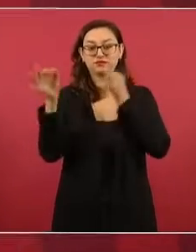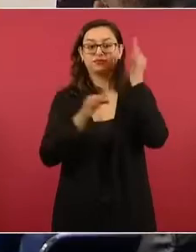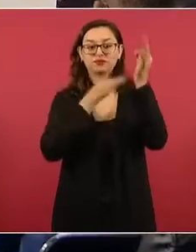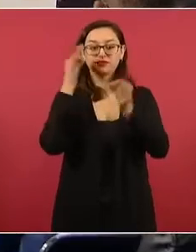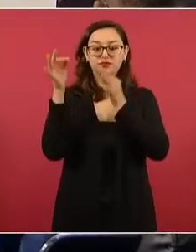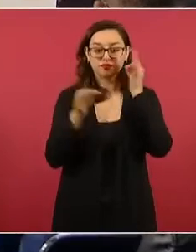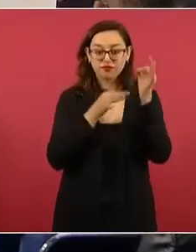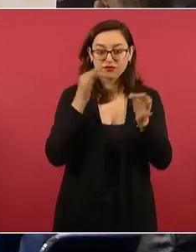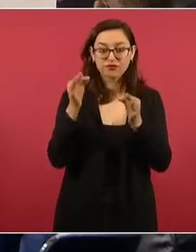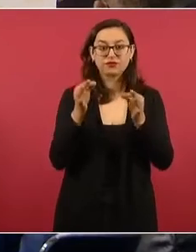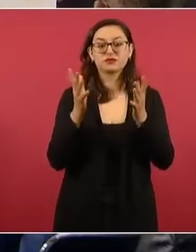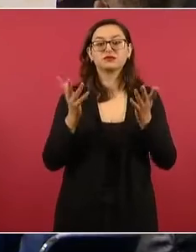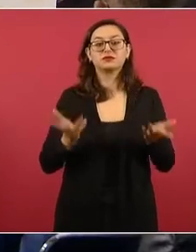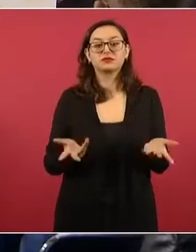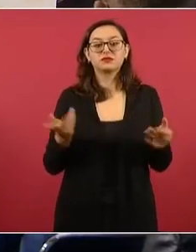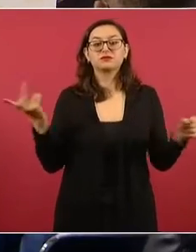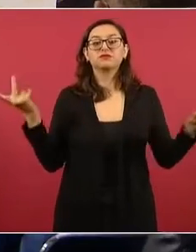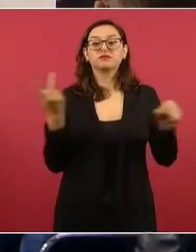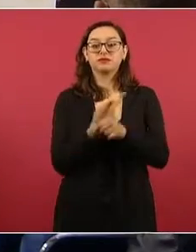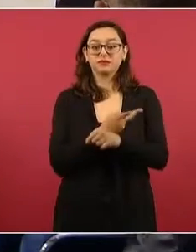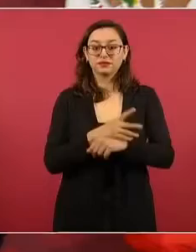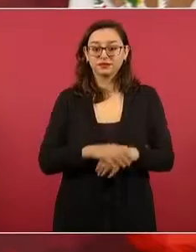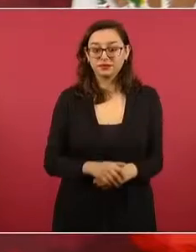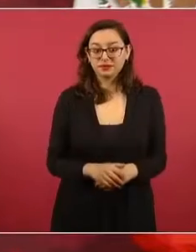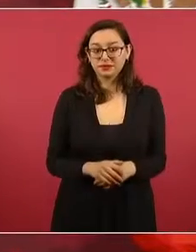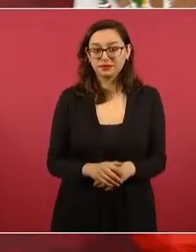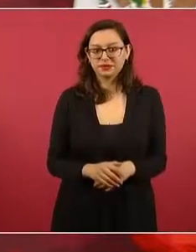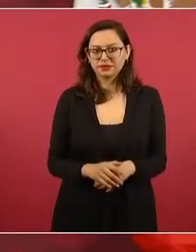casualmente vienen las caravanas.